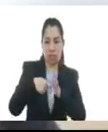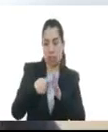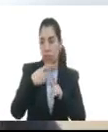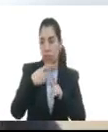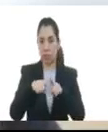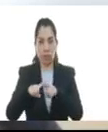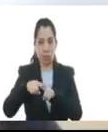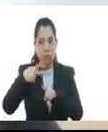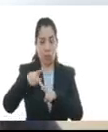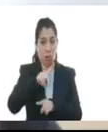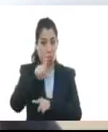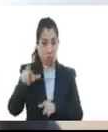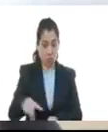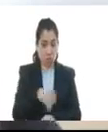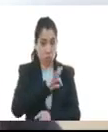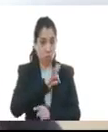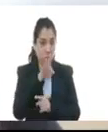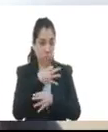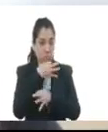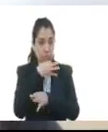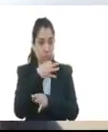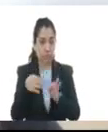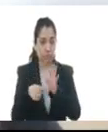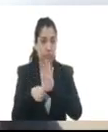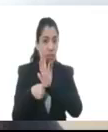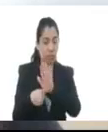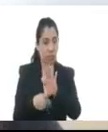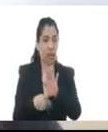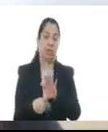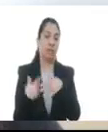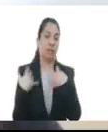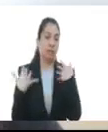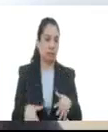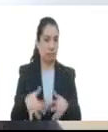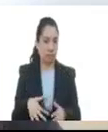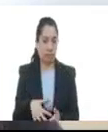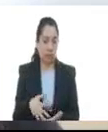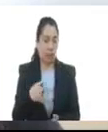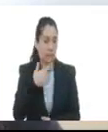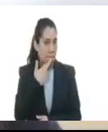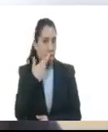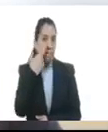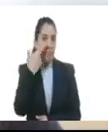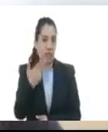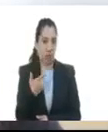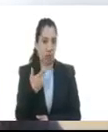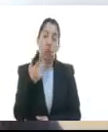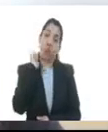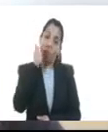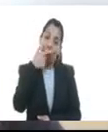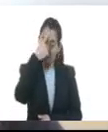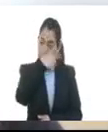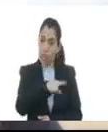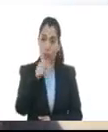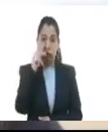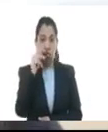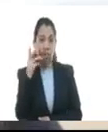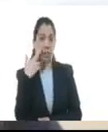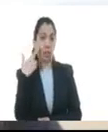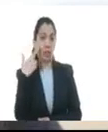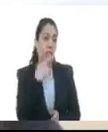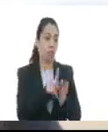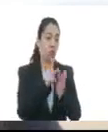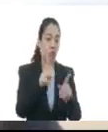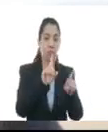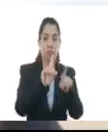también para que los medios de comunicación retomen estas agendas. Sin duda, cada uno de los